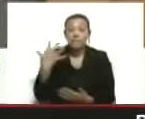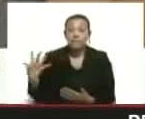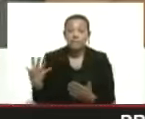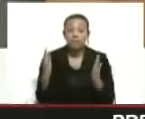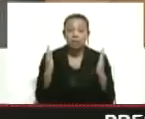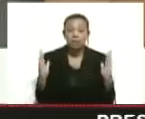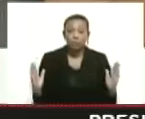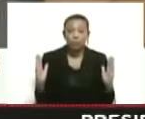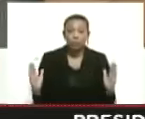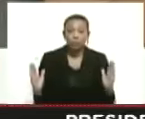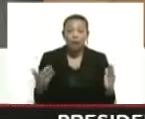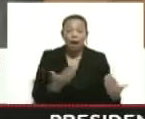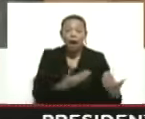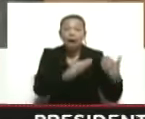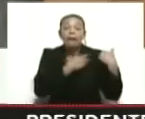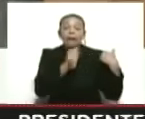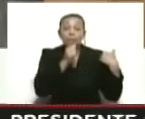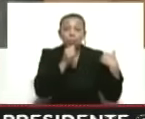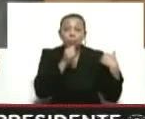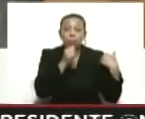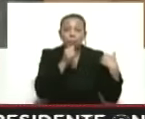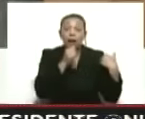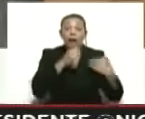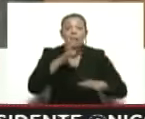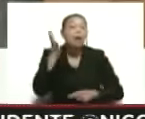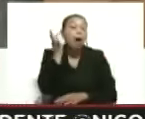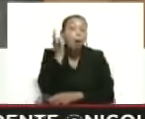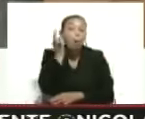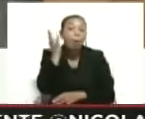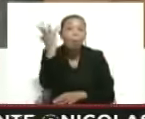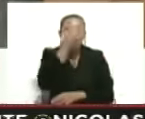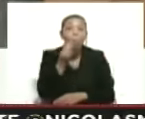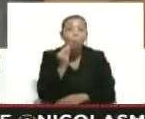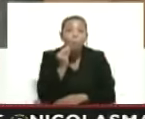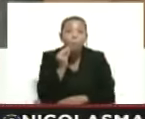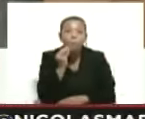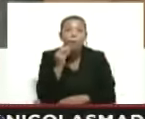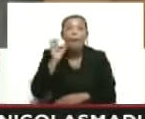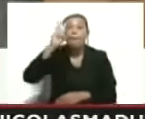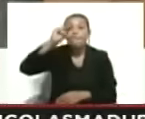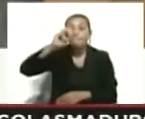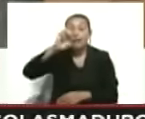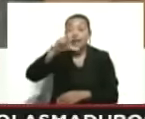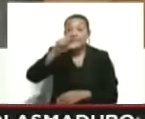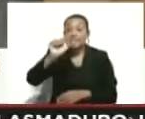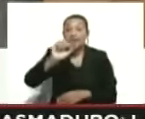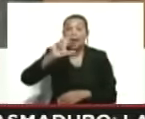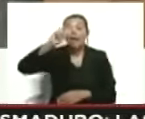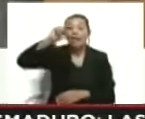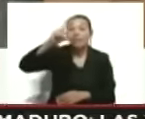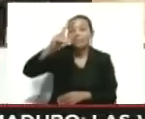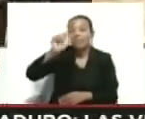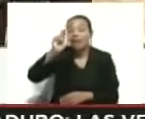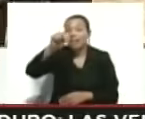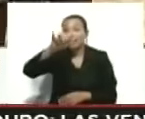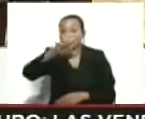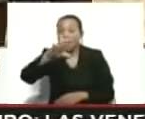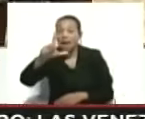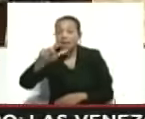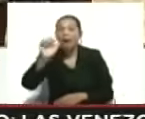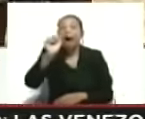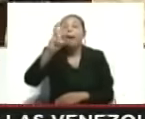2024-2025, a cargo de la joven estudiante Merichel Daniela Dacova